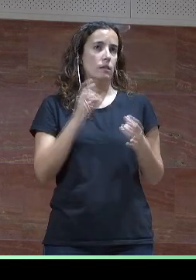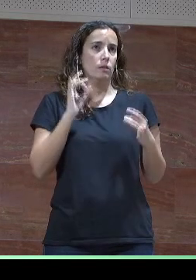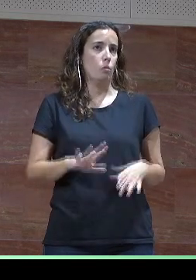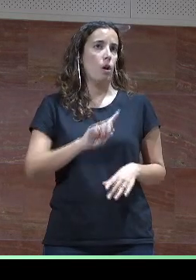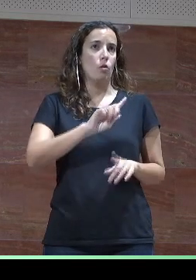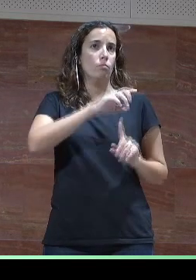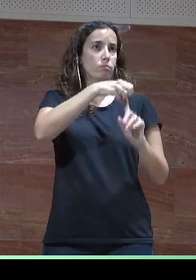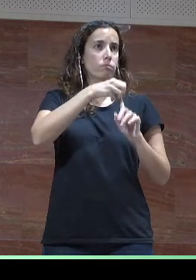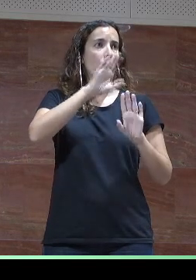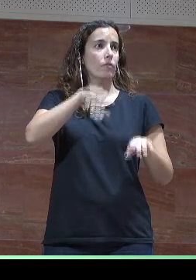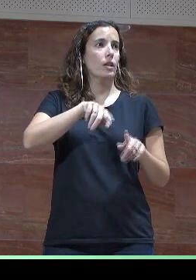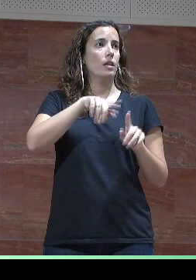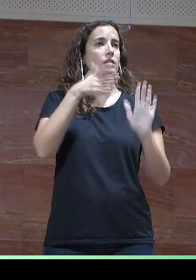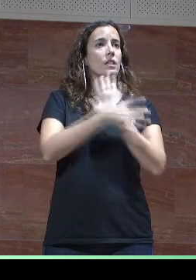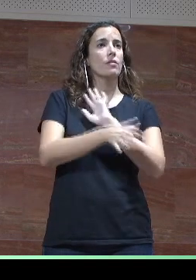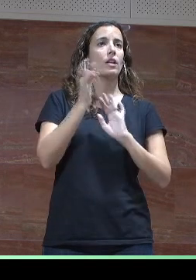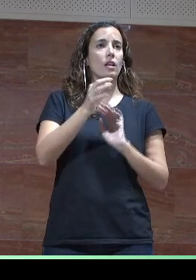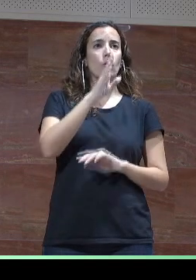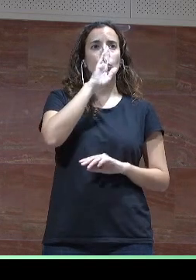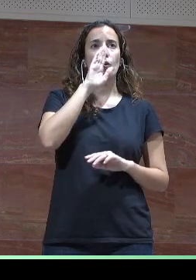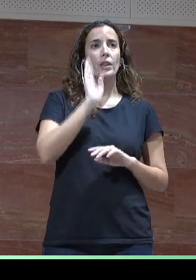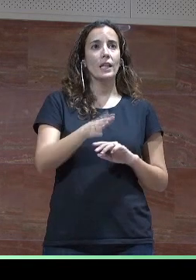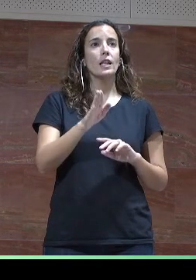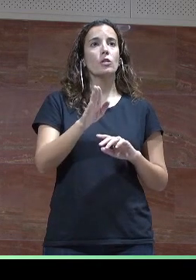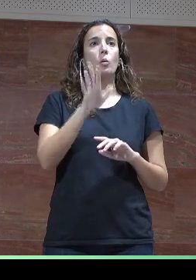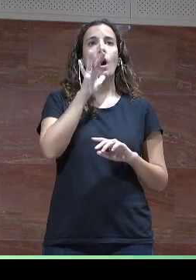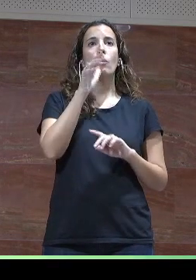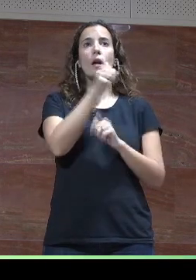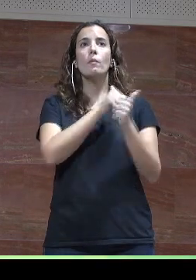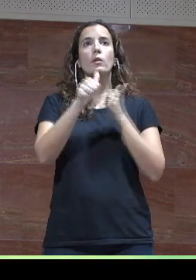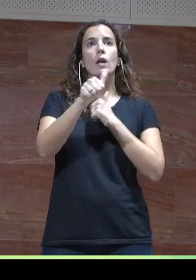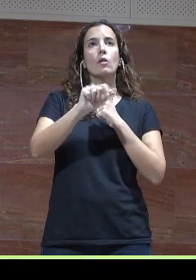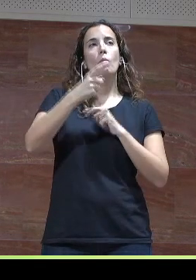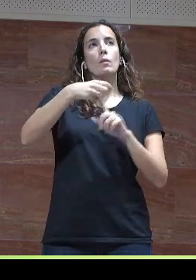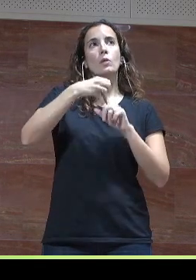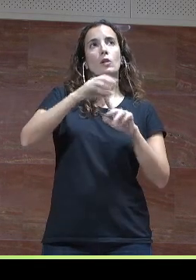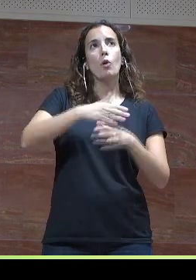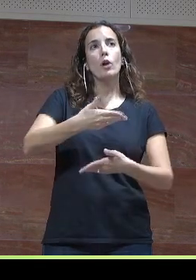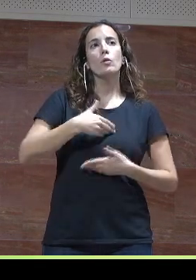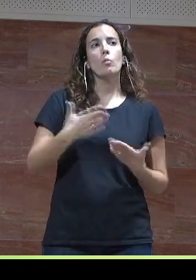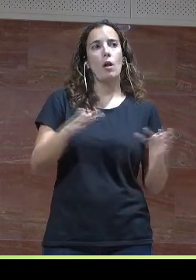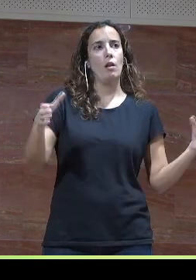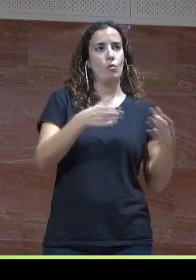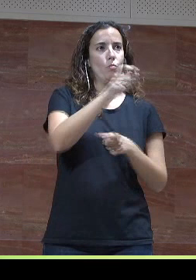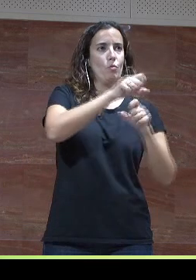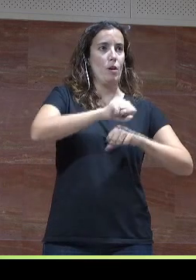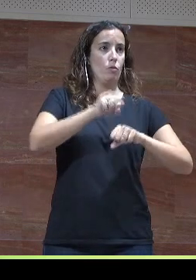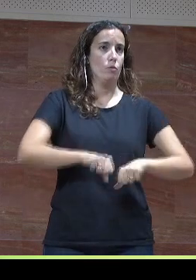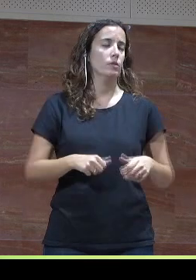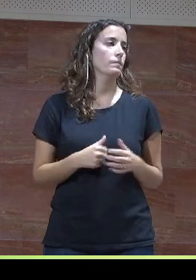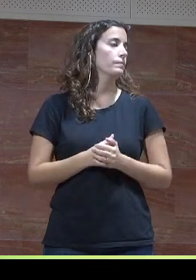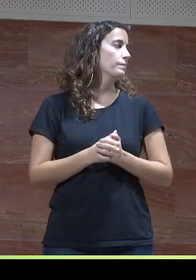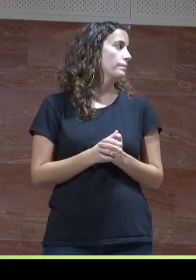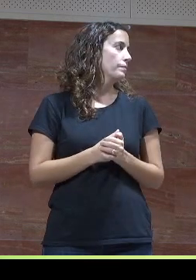¿no? Que se ha girado directamente hacia el colectivo de los mayores. Si lo que me ofrecen es algo que tiene